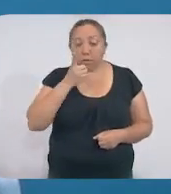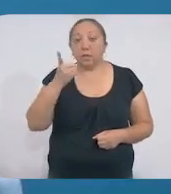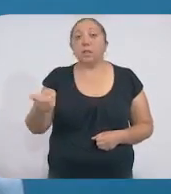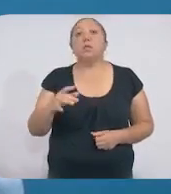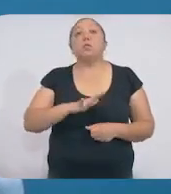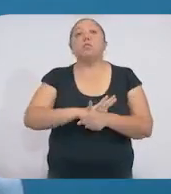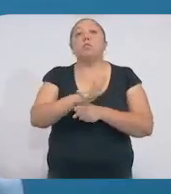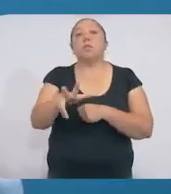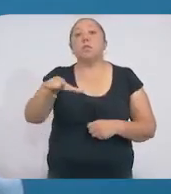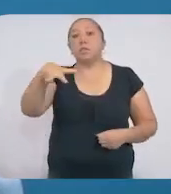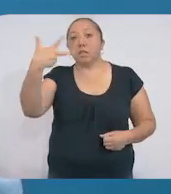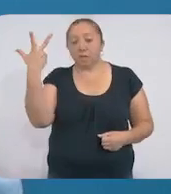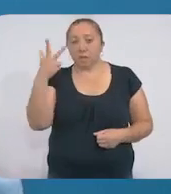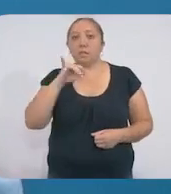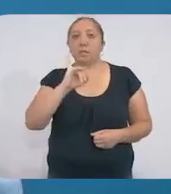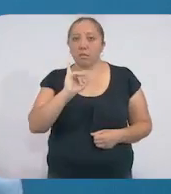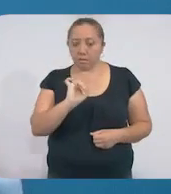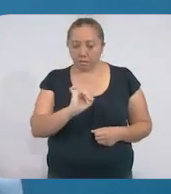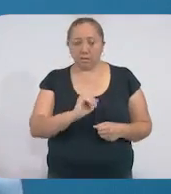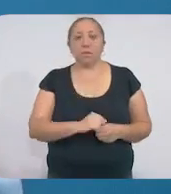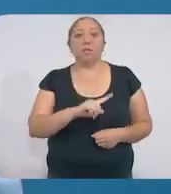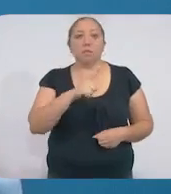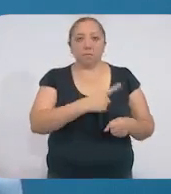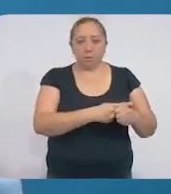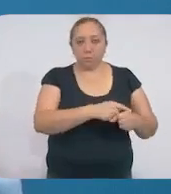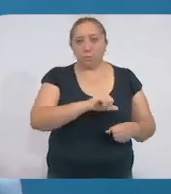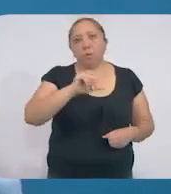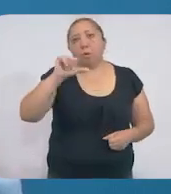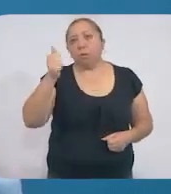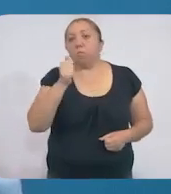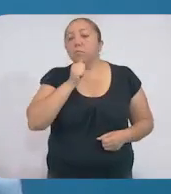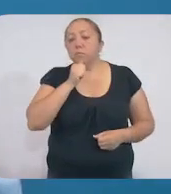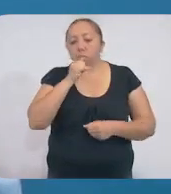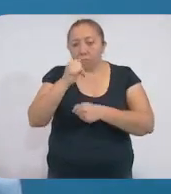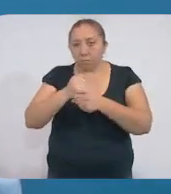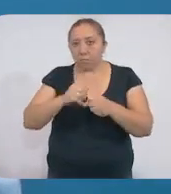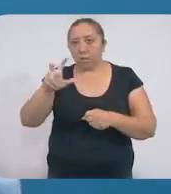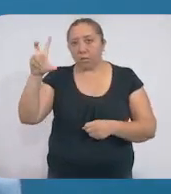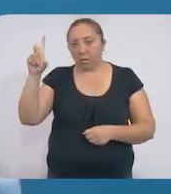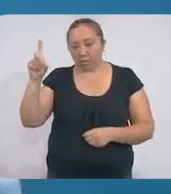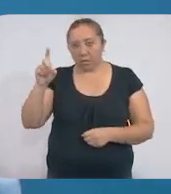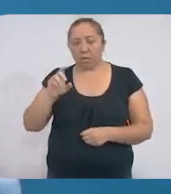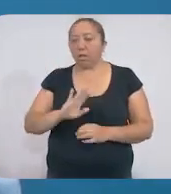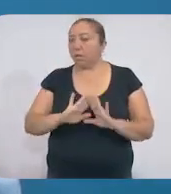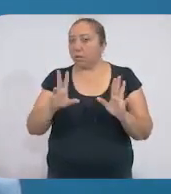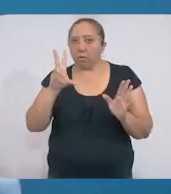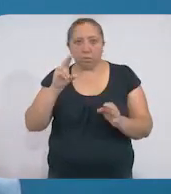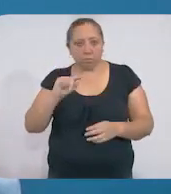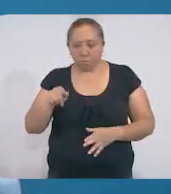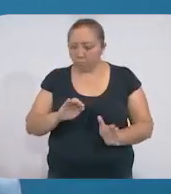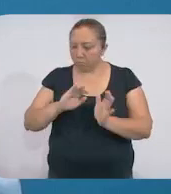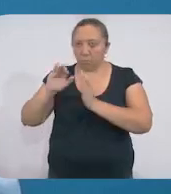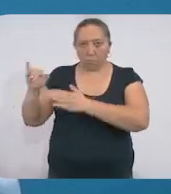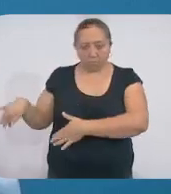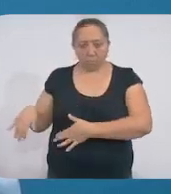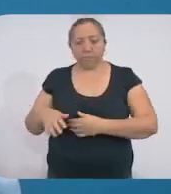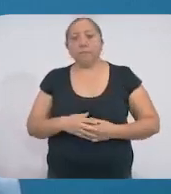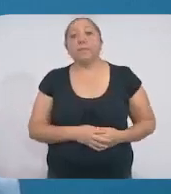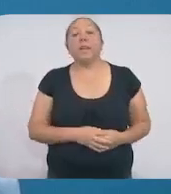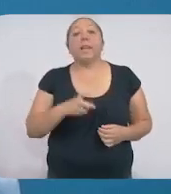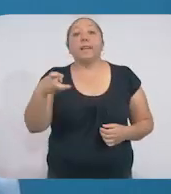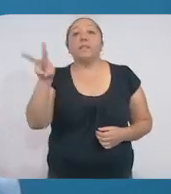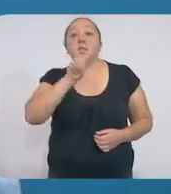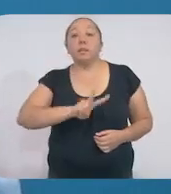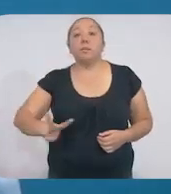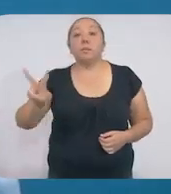cuales 13 casos han dado positivo, 11 continúan en estudio y 30 casos ya fueron descartados.